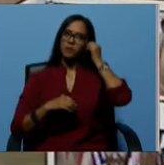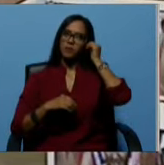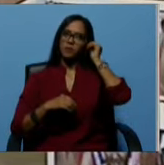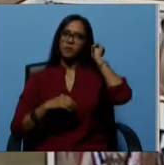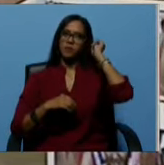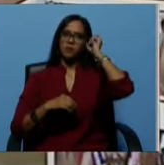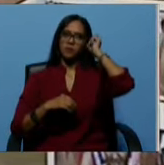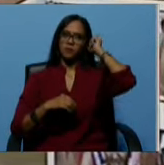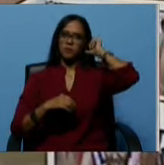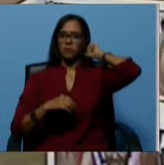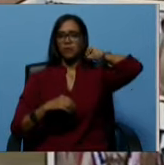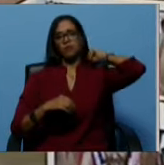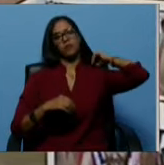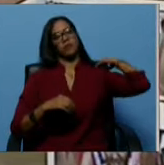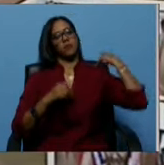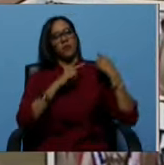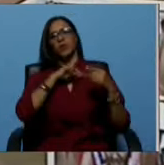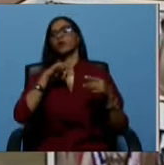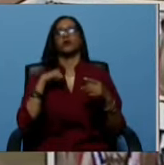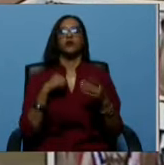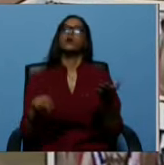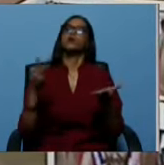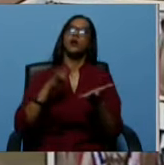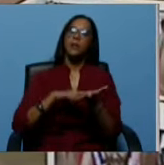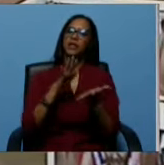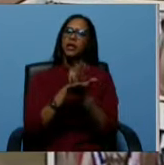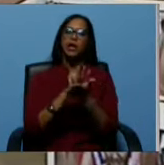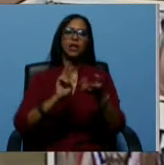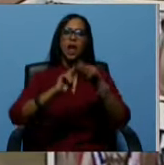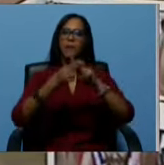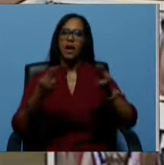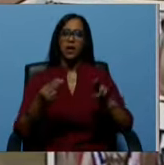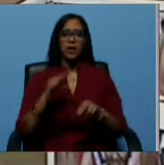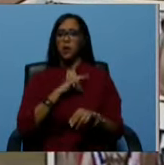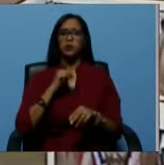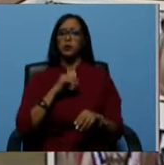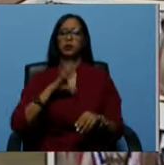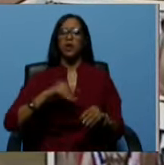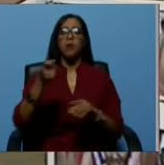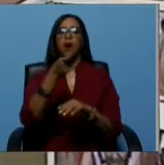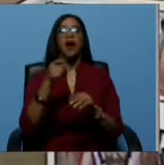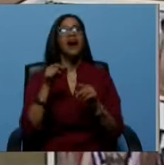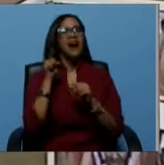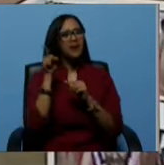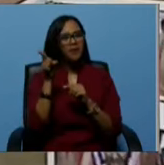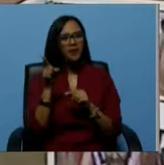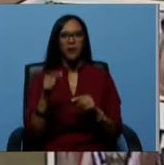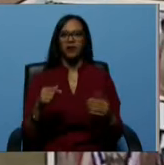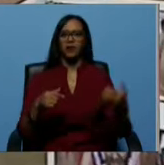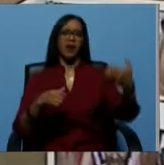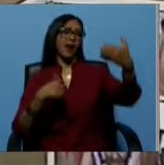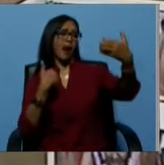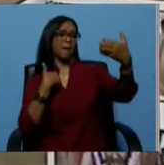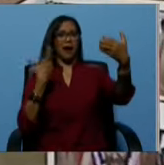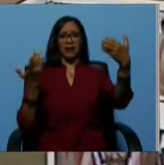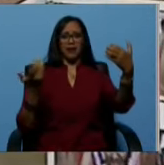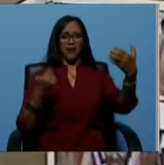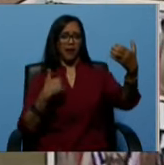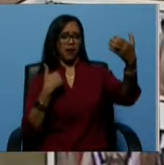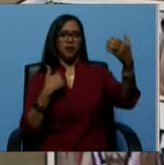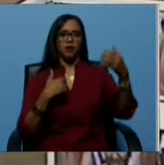Y nosotros regresamos en tranquilidad y en paz. Nosotros no los andamos persiguiendo. Ah, pero ellos se grabaron. ¿Qué quiere usted? ¿Que no haya